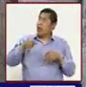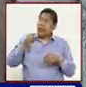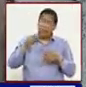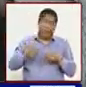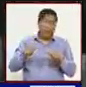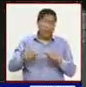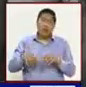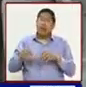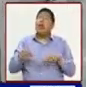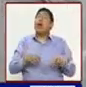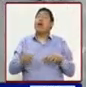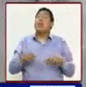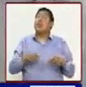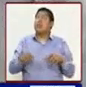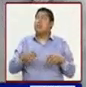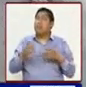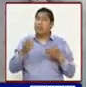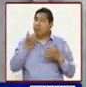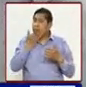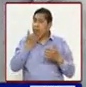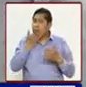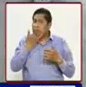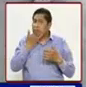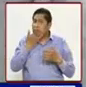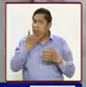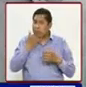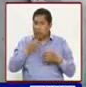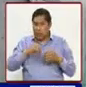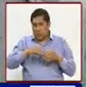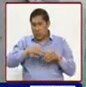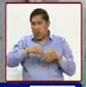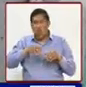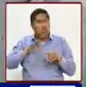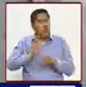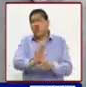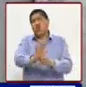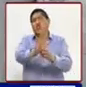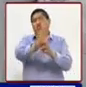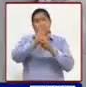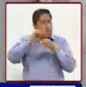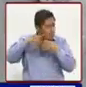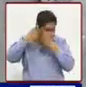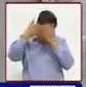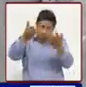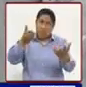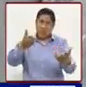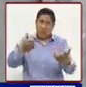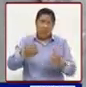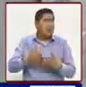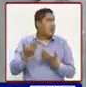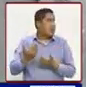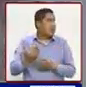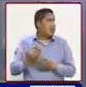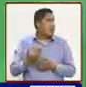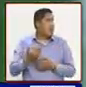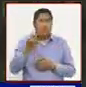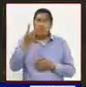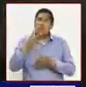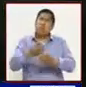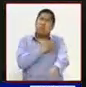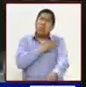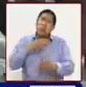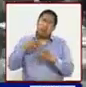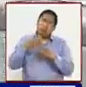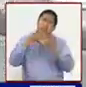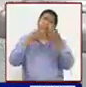aún se conserva el rastro de la llanta, cómo ha frenado, las ha botado, como unos, ¿qué será?,